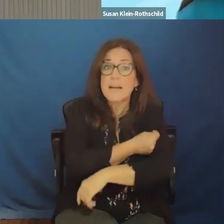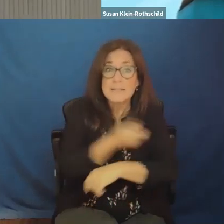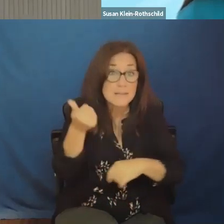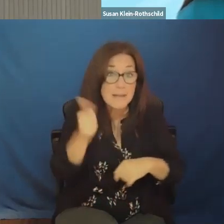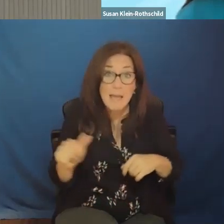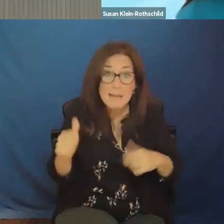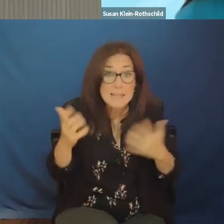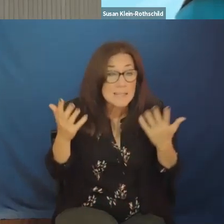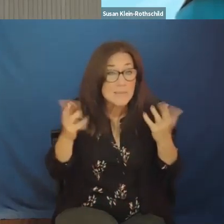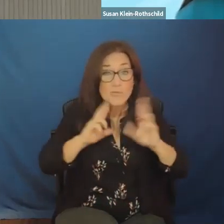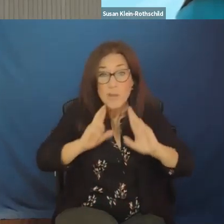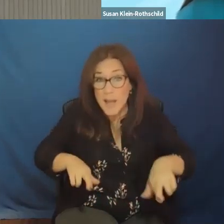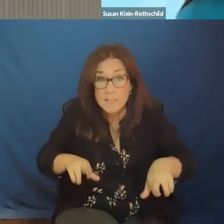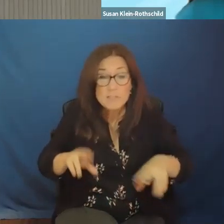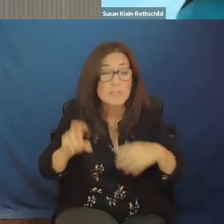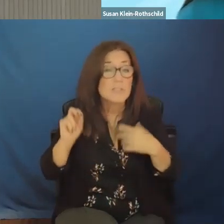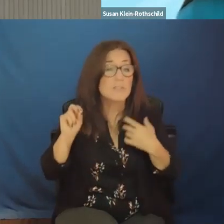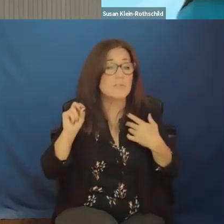vacuno